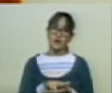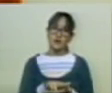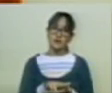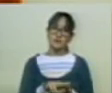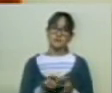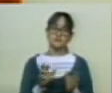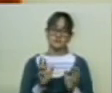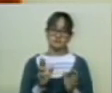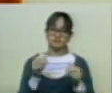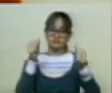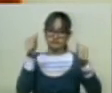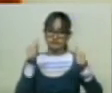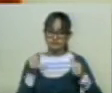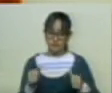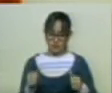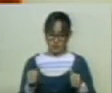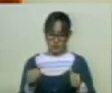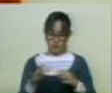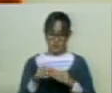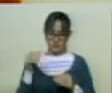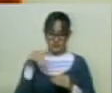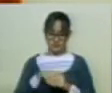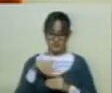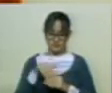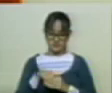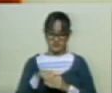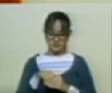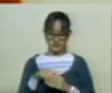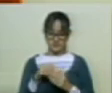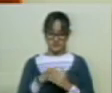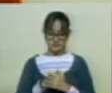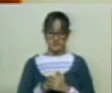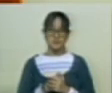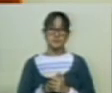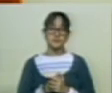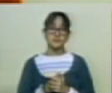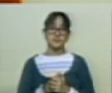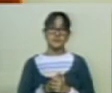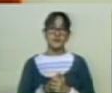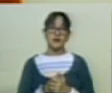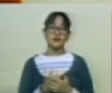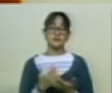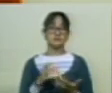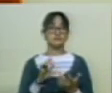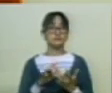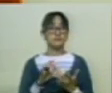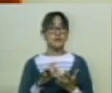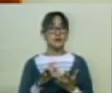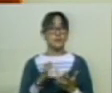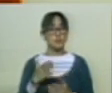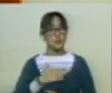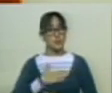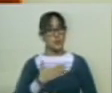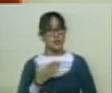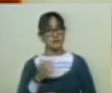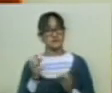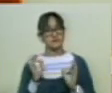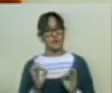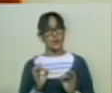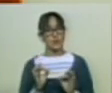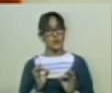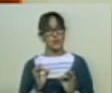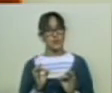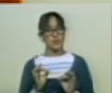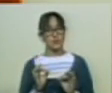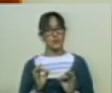sea un afiche y todas las electoras y los electores, testigos, organizaciones políticas y candidatos puedan estar seguros de